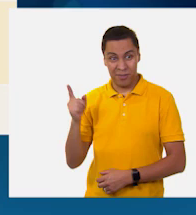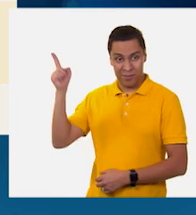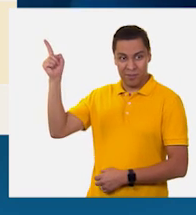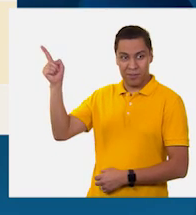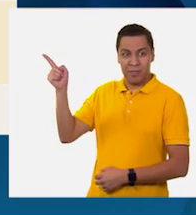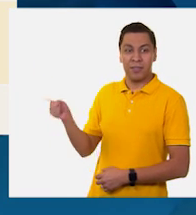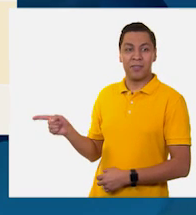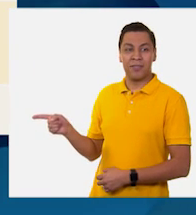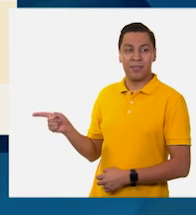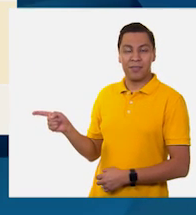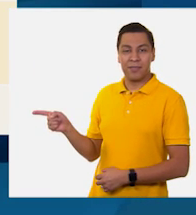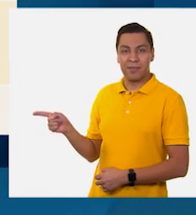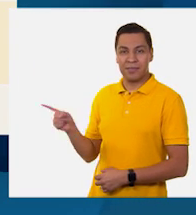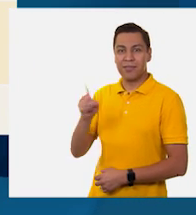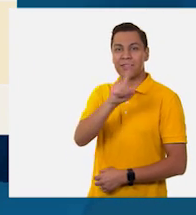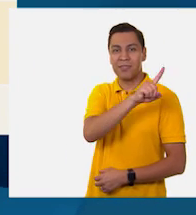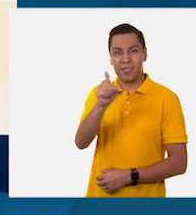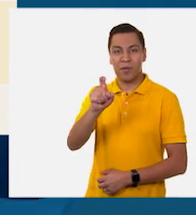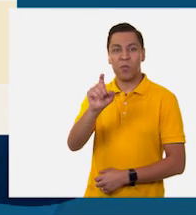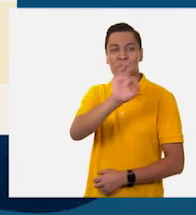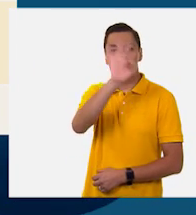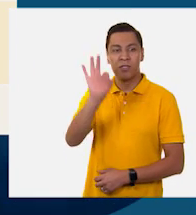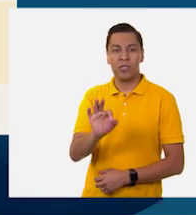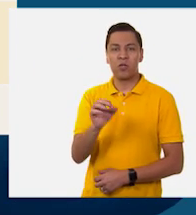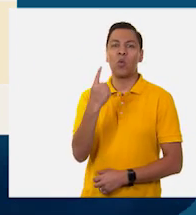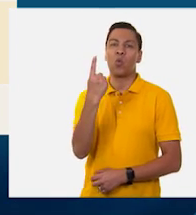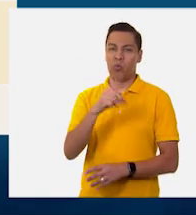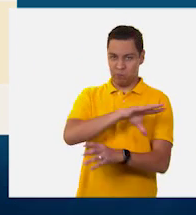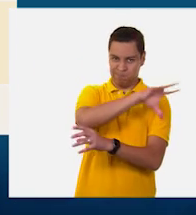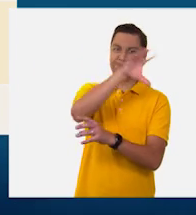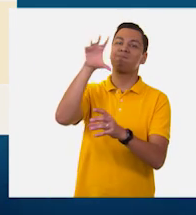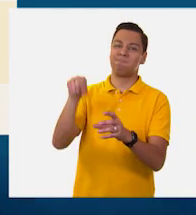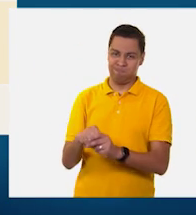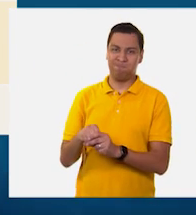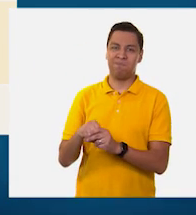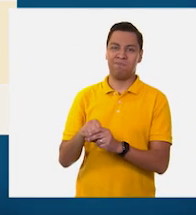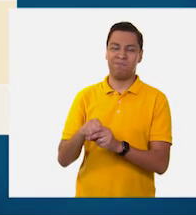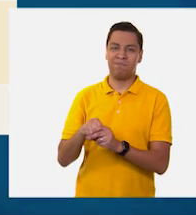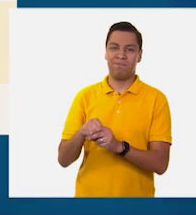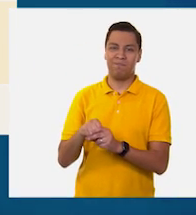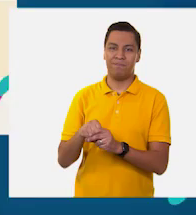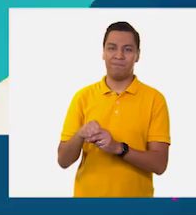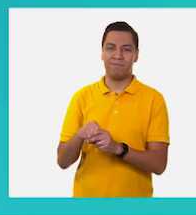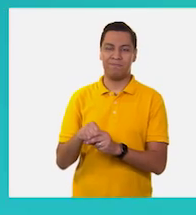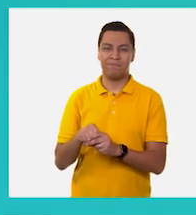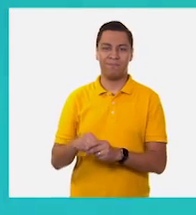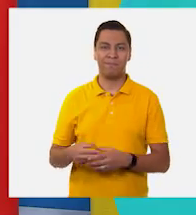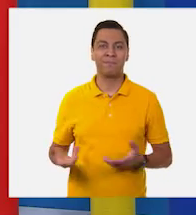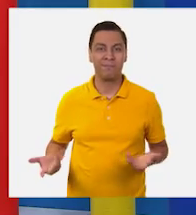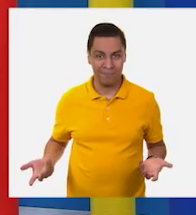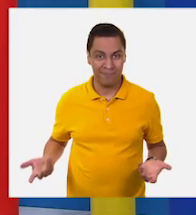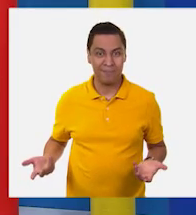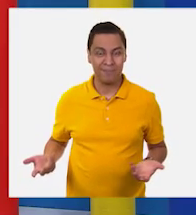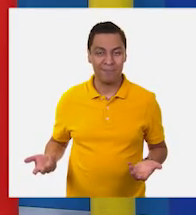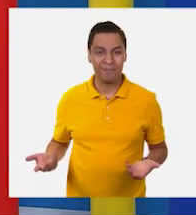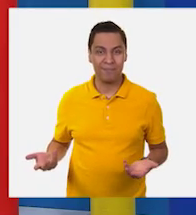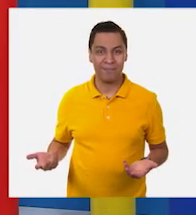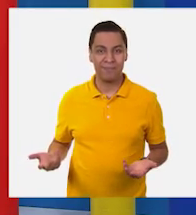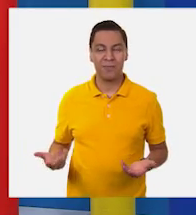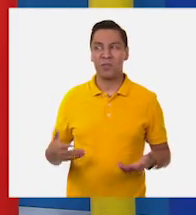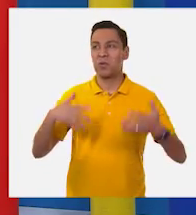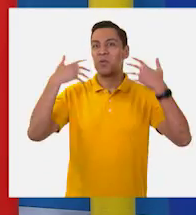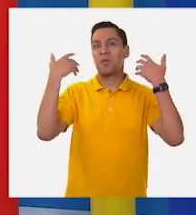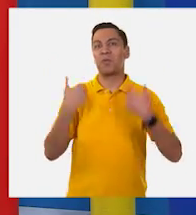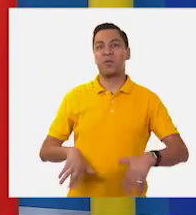Y 100% es igual a un entero. ¡Oh! ¡Maestro Ciel! ¡Ton! ¡En esta clase